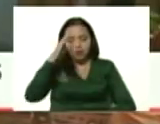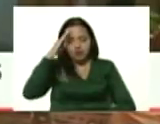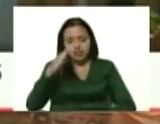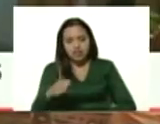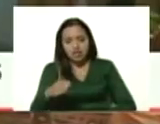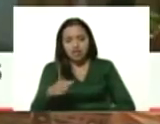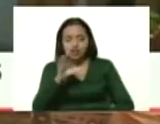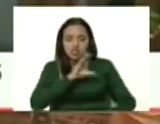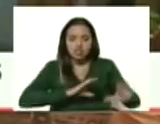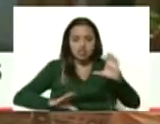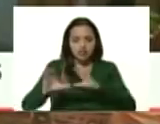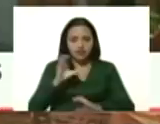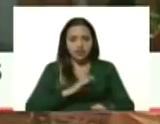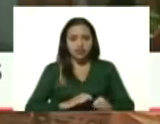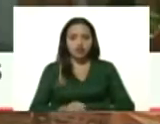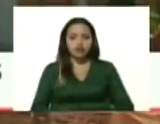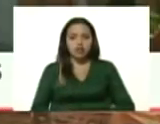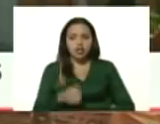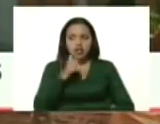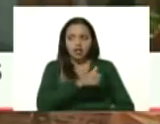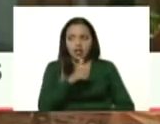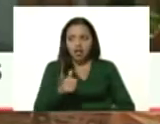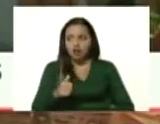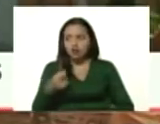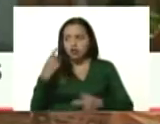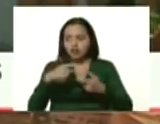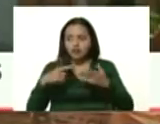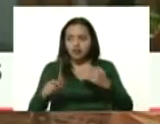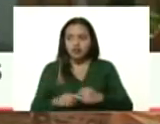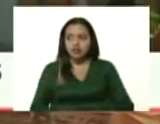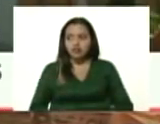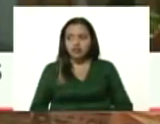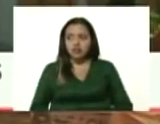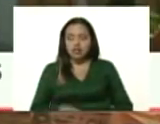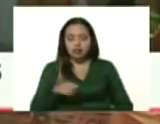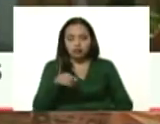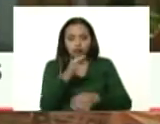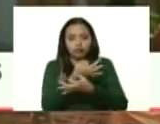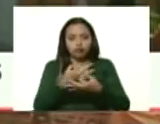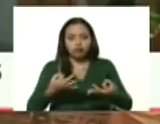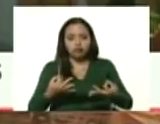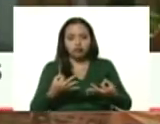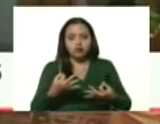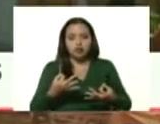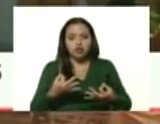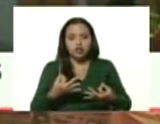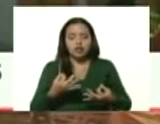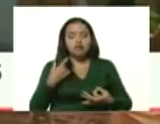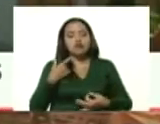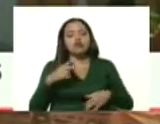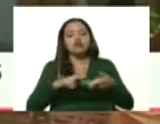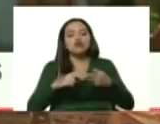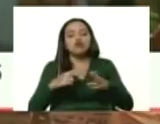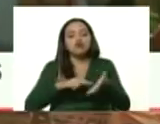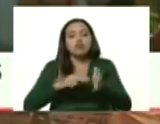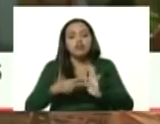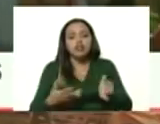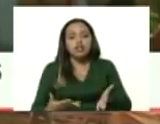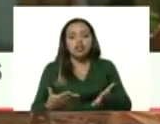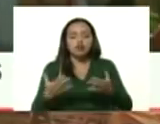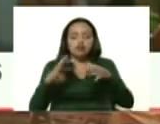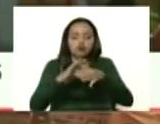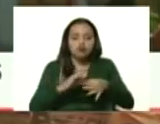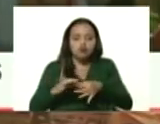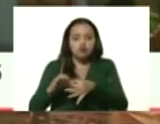en lo científico, cada uno desde su potencial. Eso es lo maravilloso del concepto de la defensa integral y de la unión cívico-militar, que